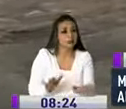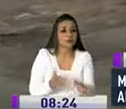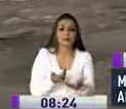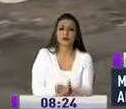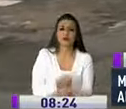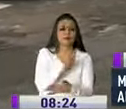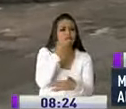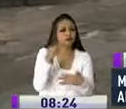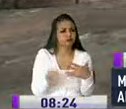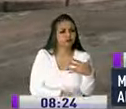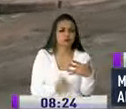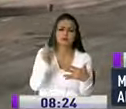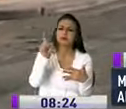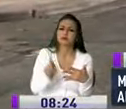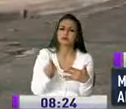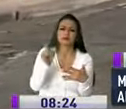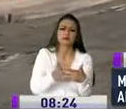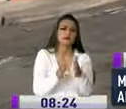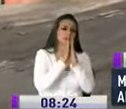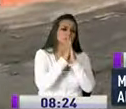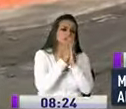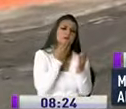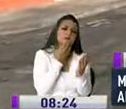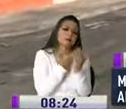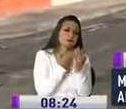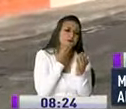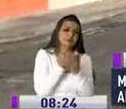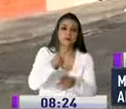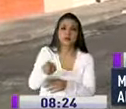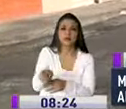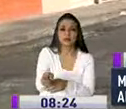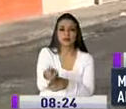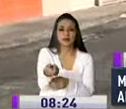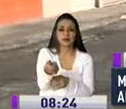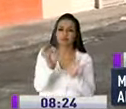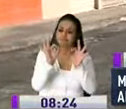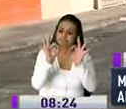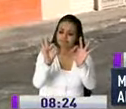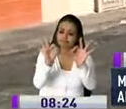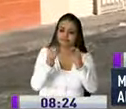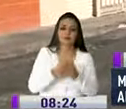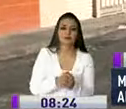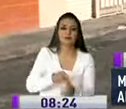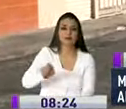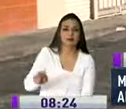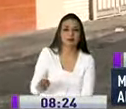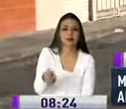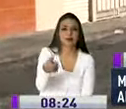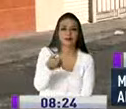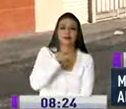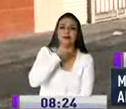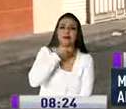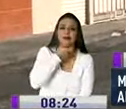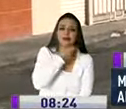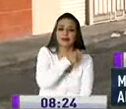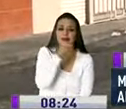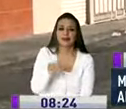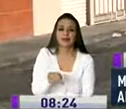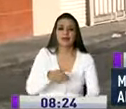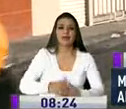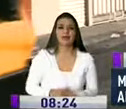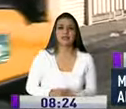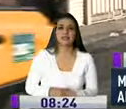muchas necesidades aquí, señorita. Muchísimas gracias a este prestigioso alcalde, pues al micrófono que ha venido. Gracias. Claro,